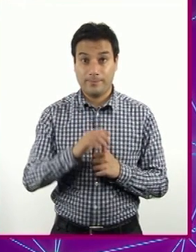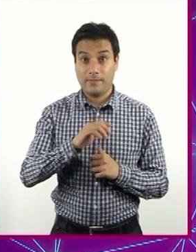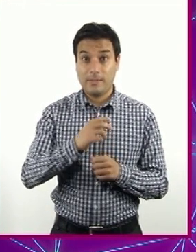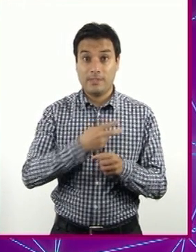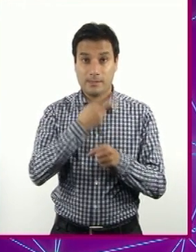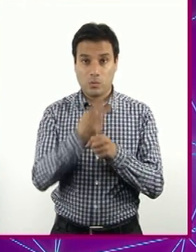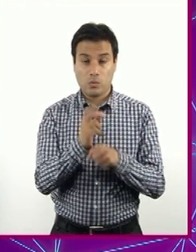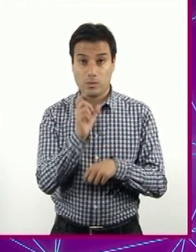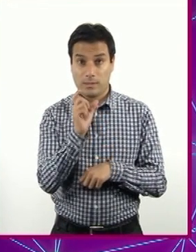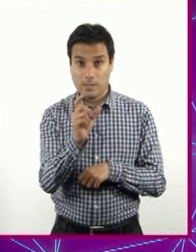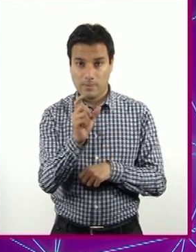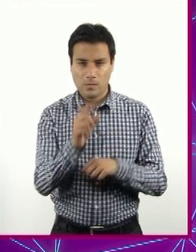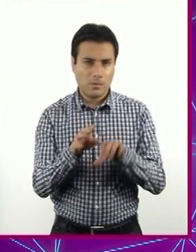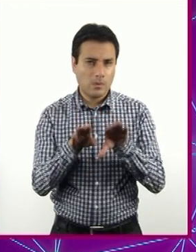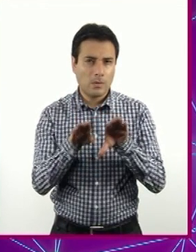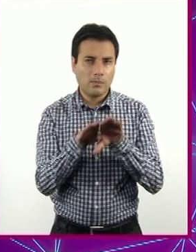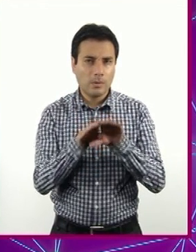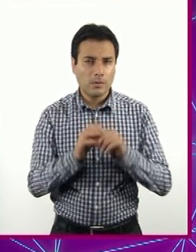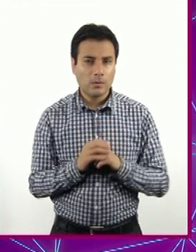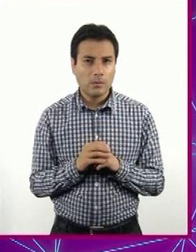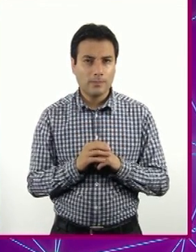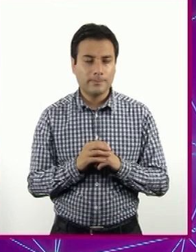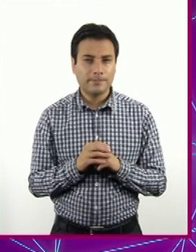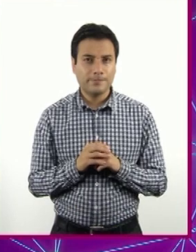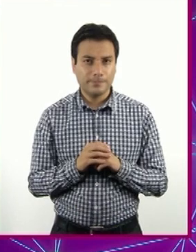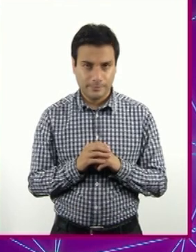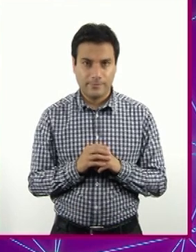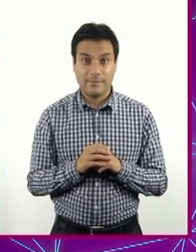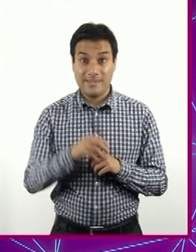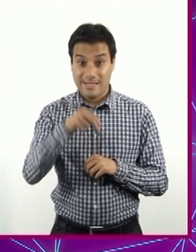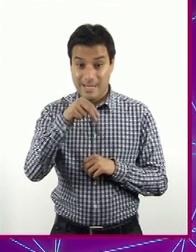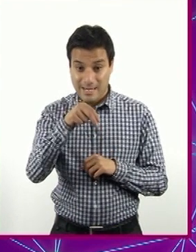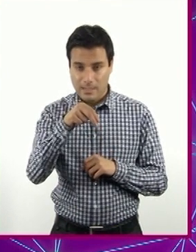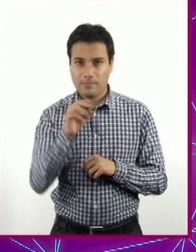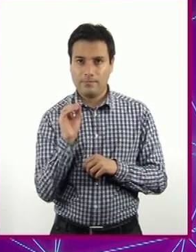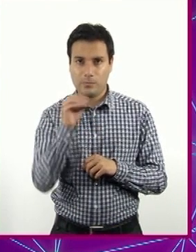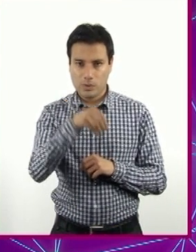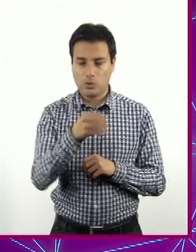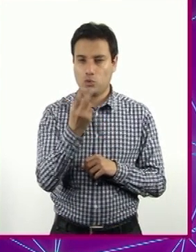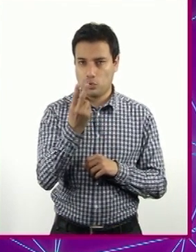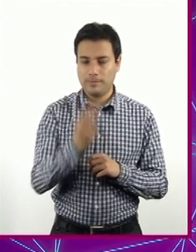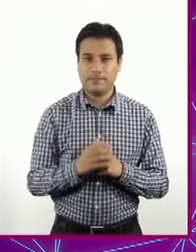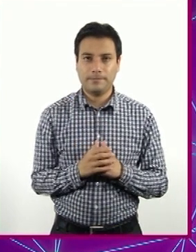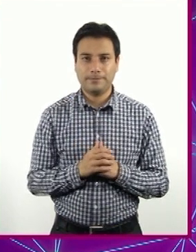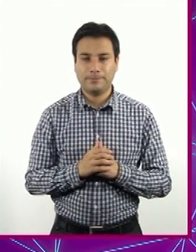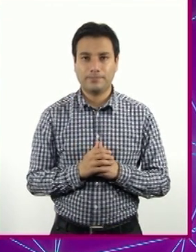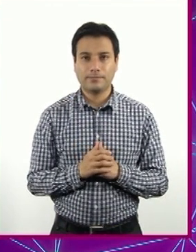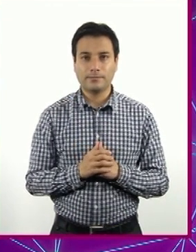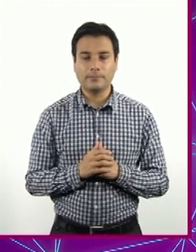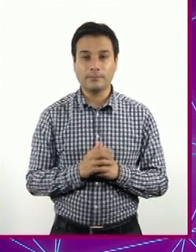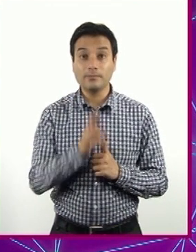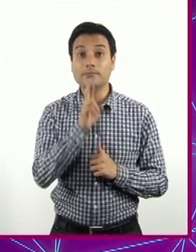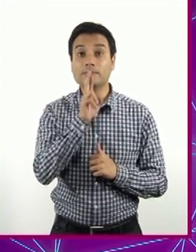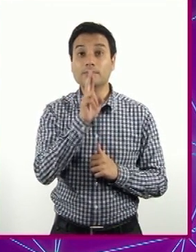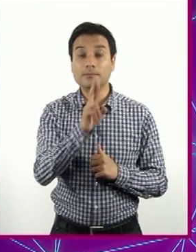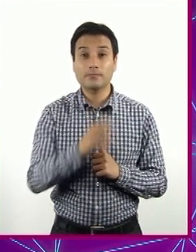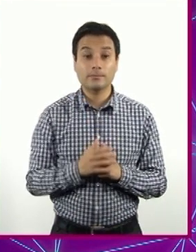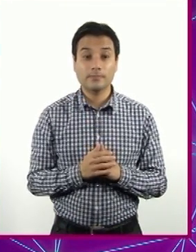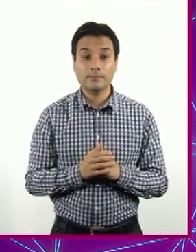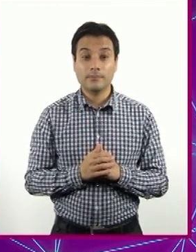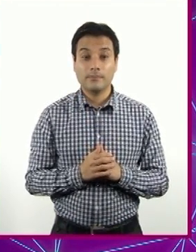el segundo término de la sucesión, sustituimos 2 en la expresión algebraica. Nos queda 2